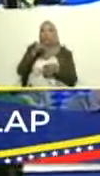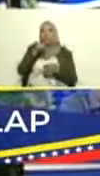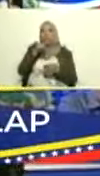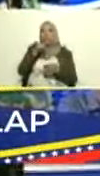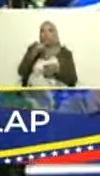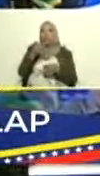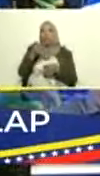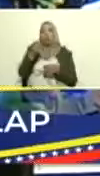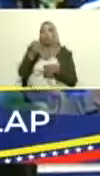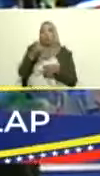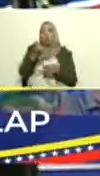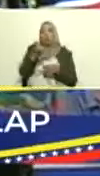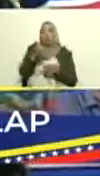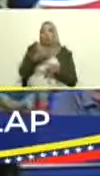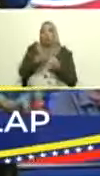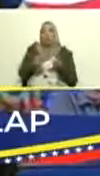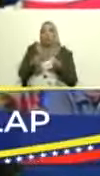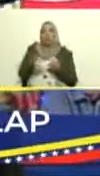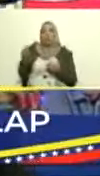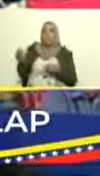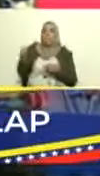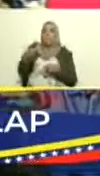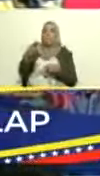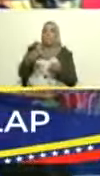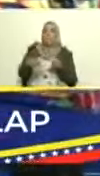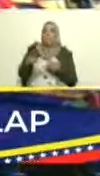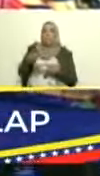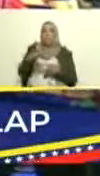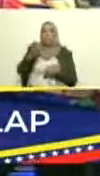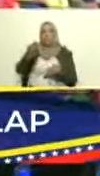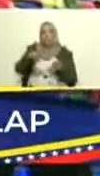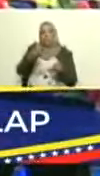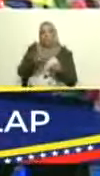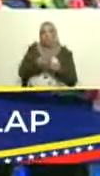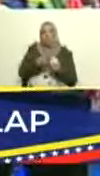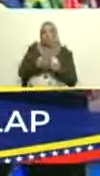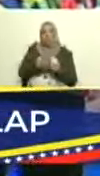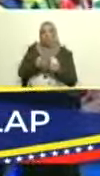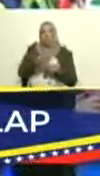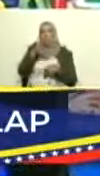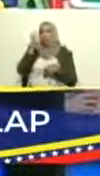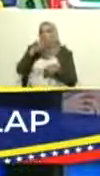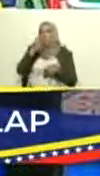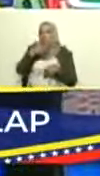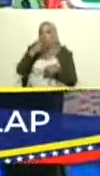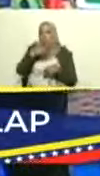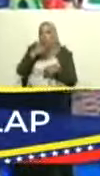sus semillas, pero bastante semillas. Así es, presidente. Para tomate, ají,